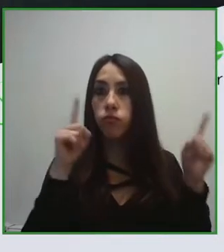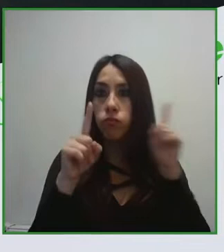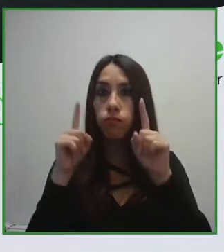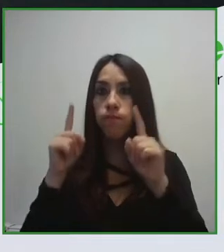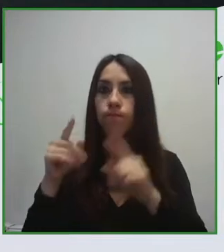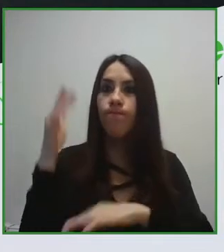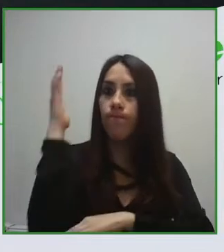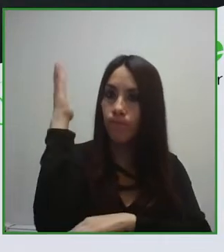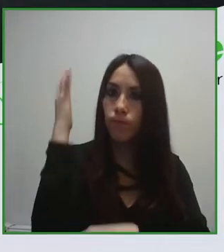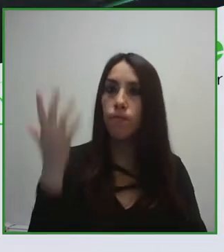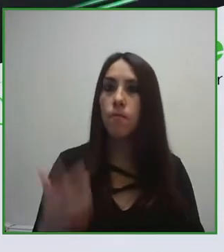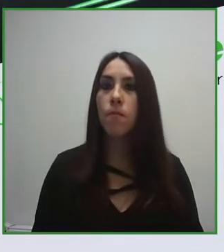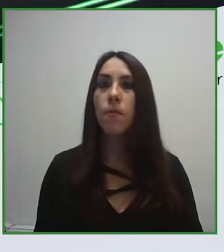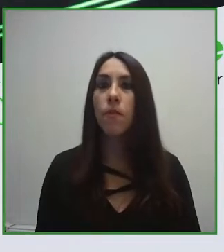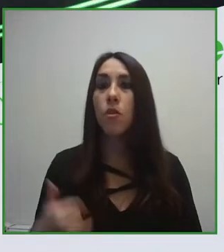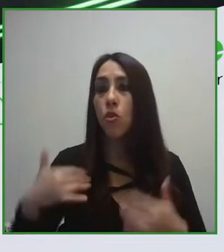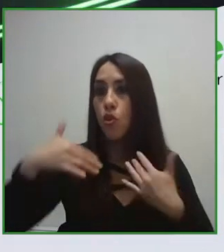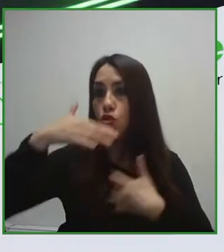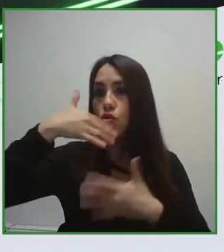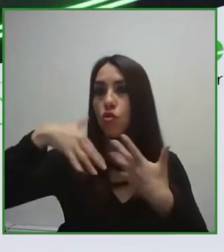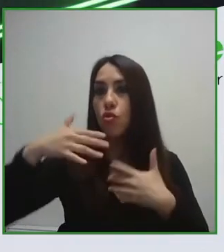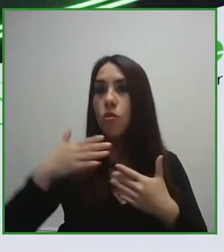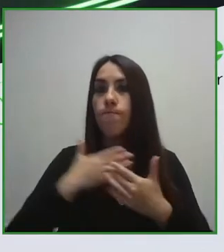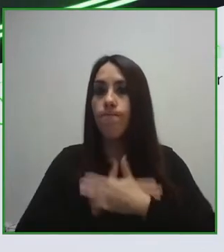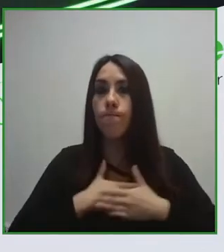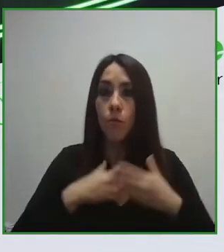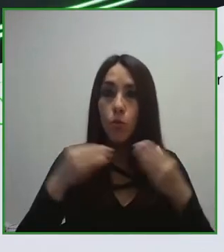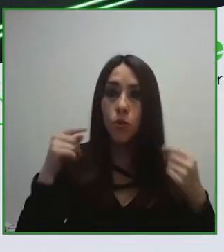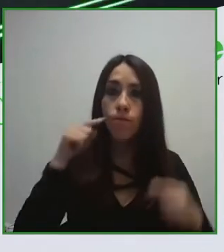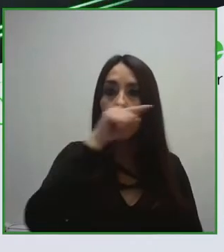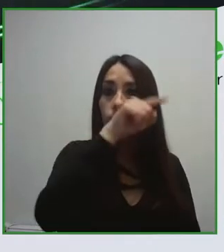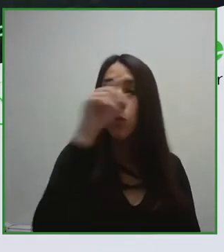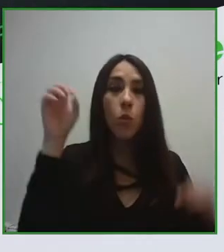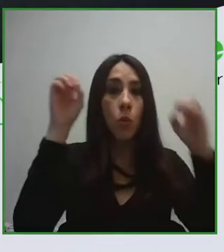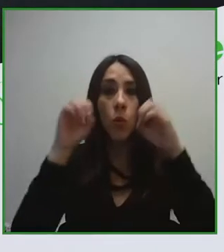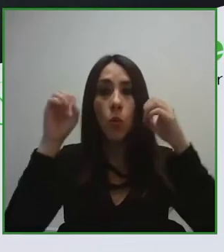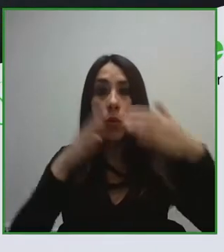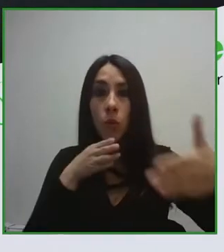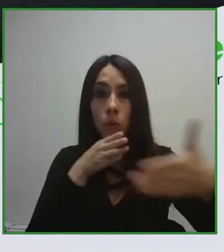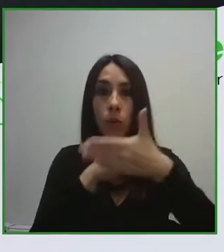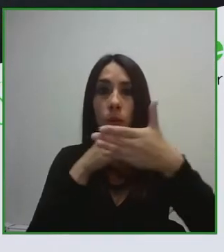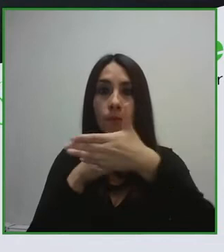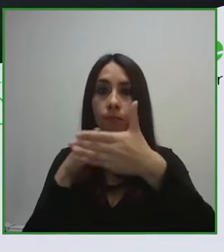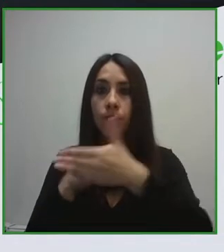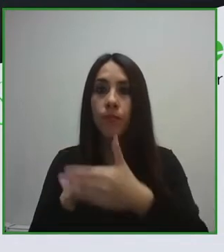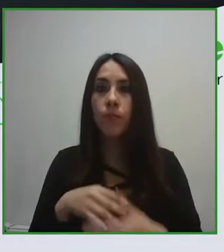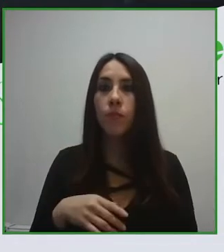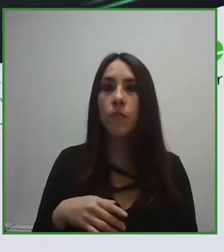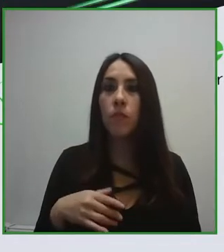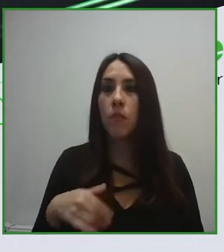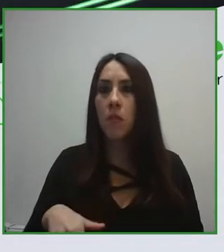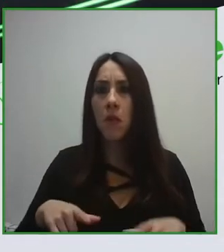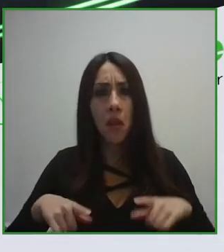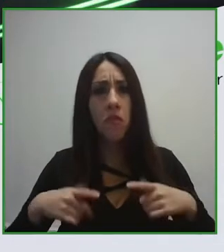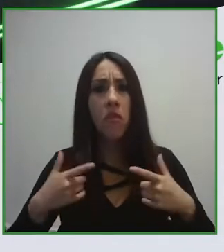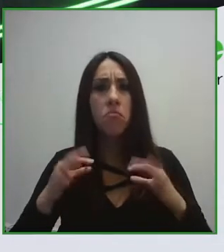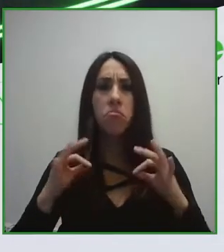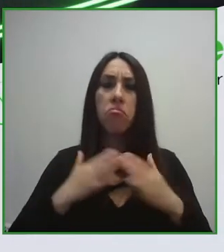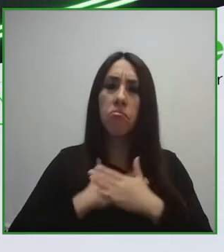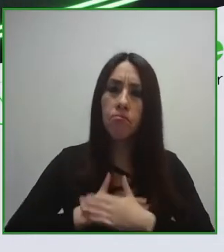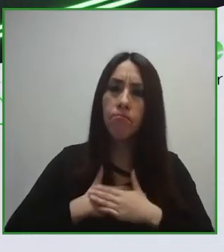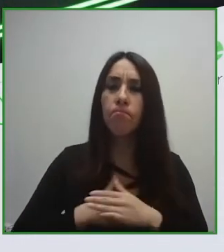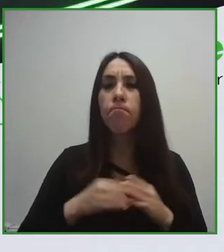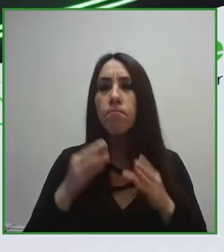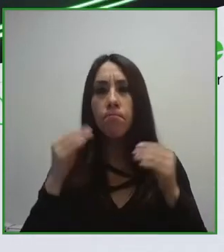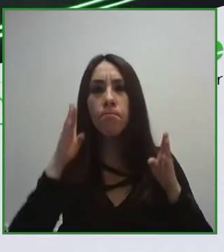permitieron reflexionar sobre cómo el ocio, el turismo y la recreación juegan un rol de particular relevancia para garantizar la inclusión